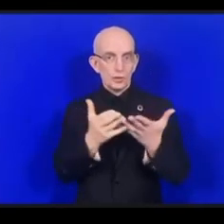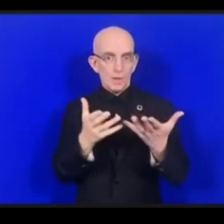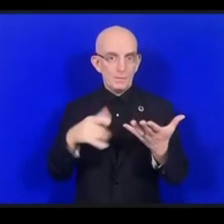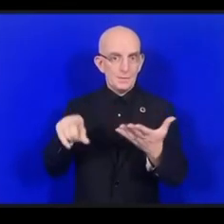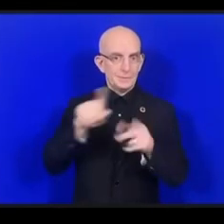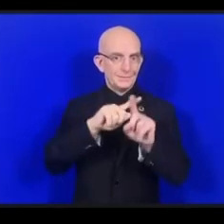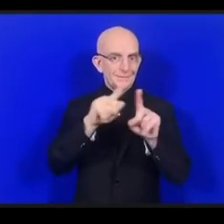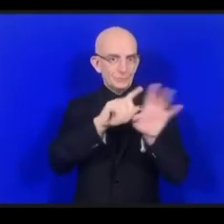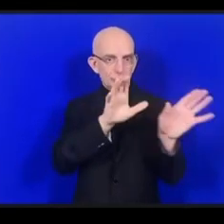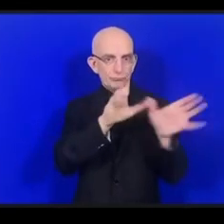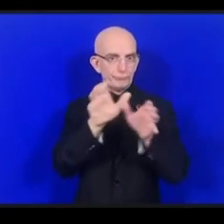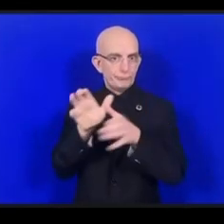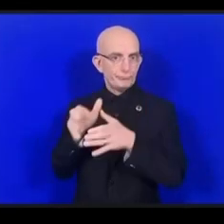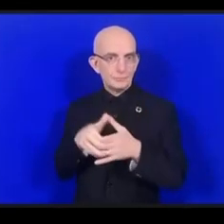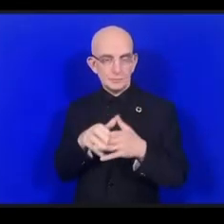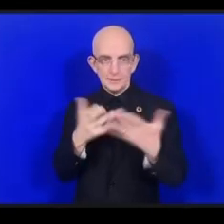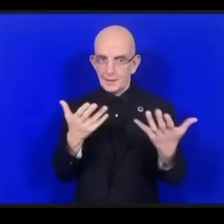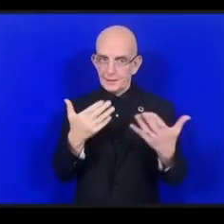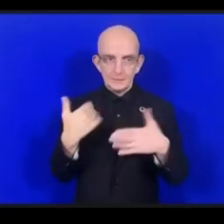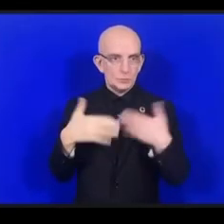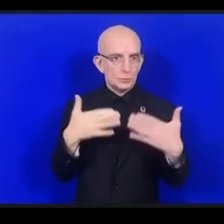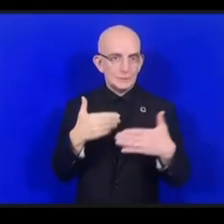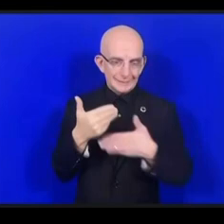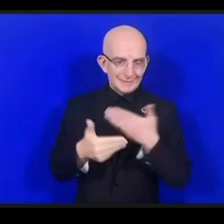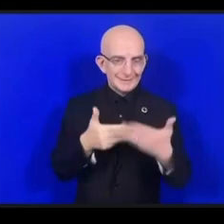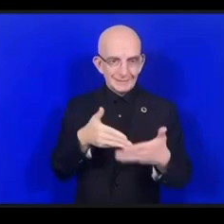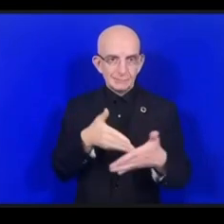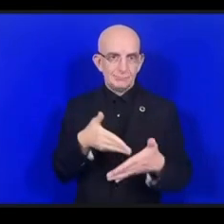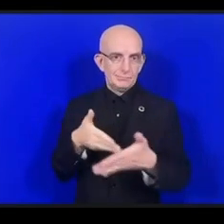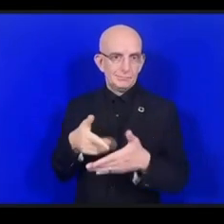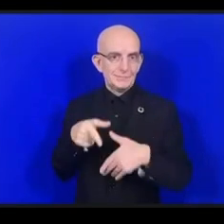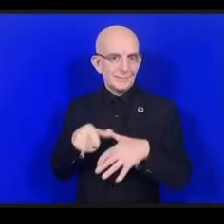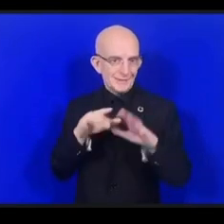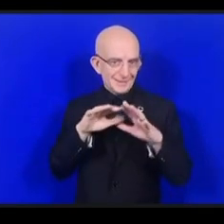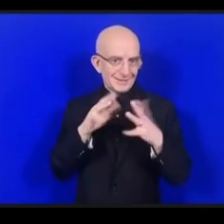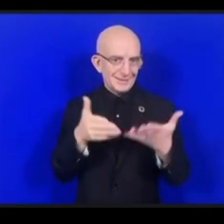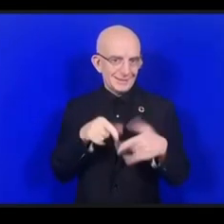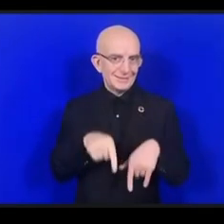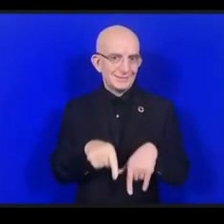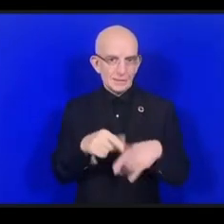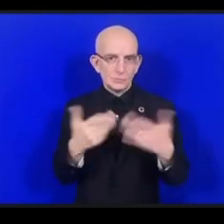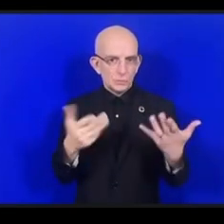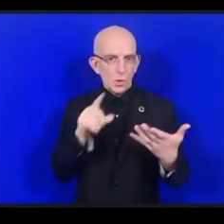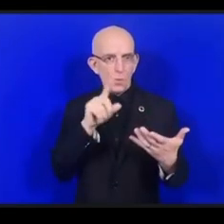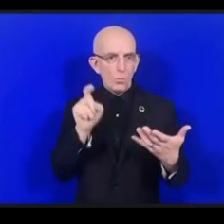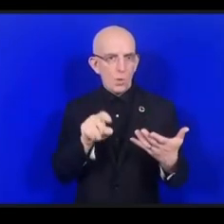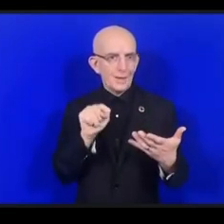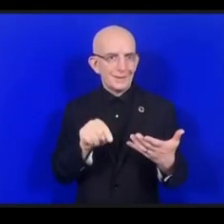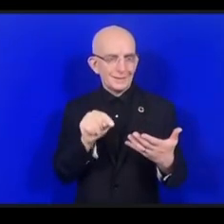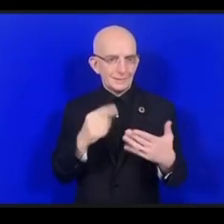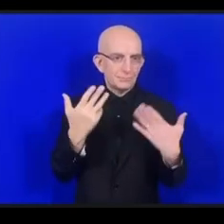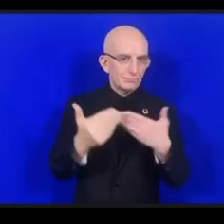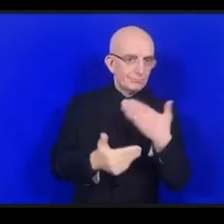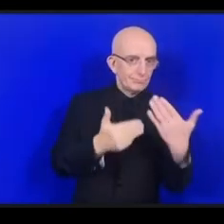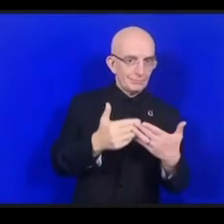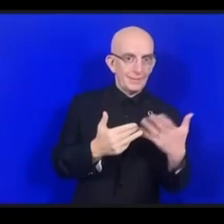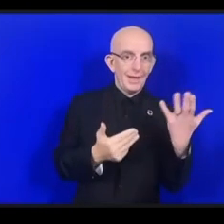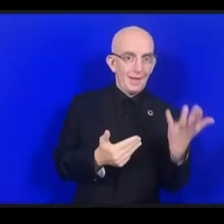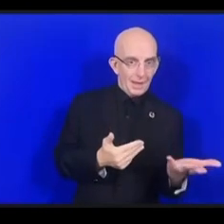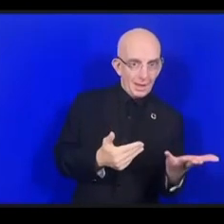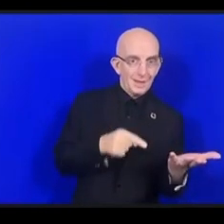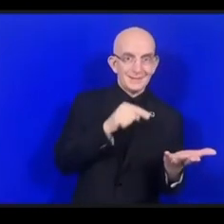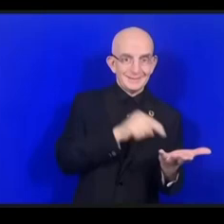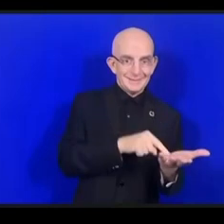retos retos que tienen que ver con la innovación del internet por una parte y aquí hay cosas que los